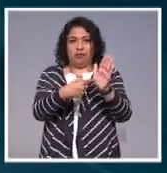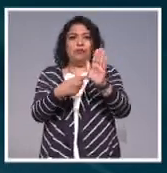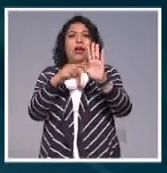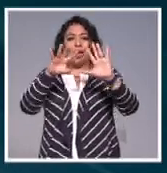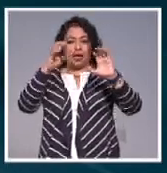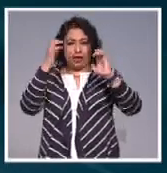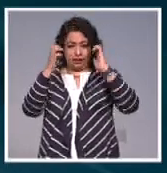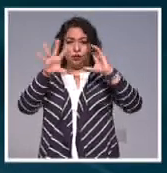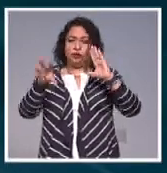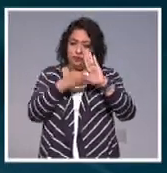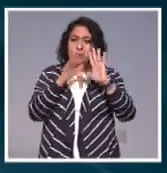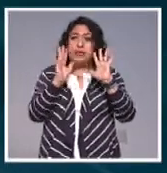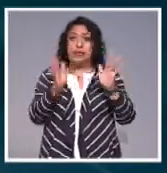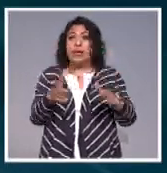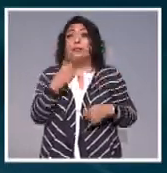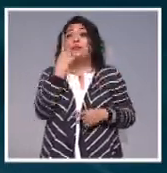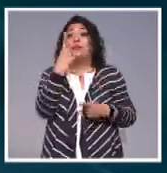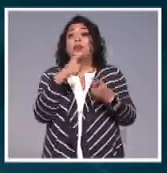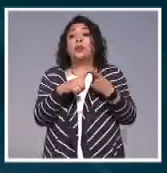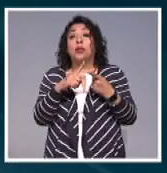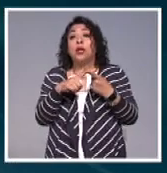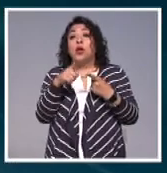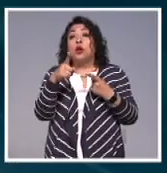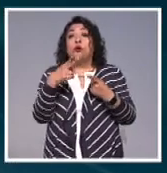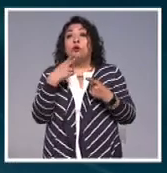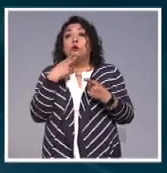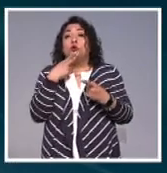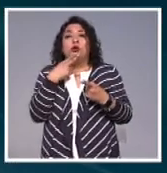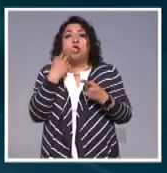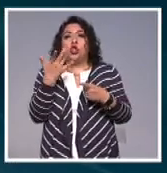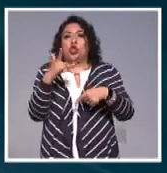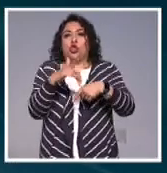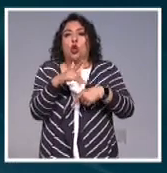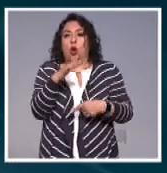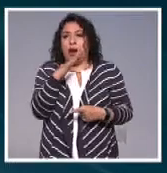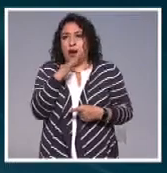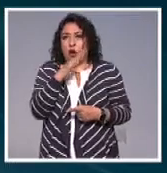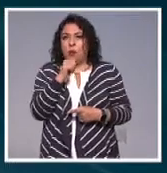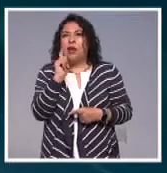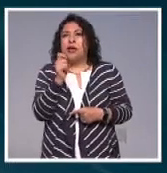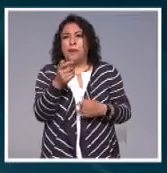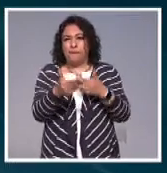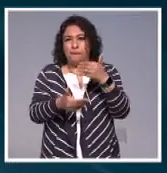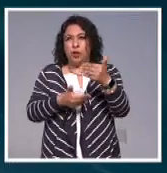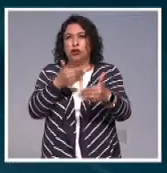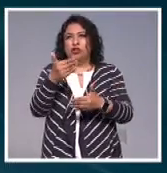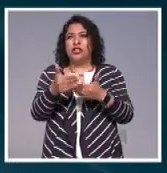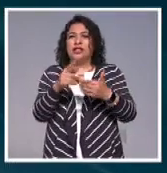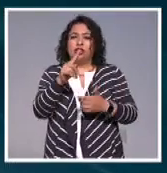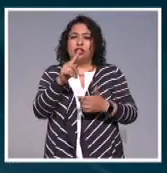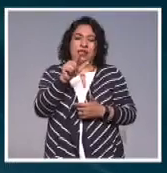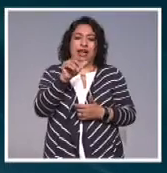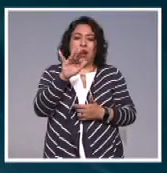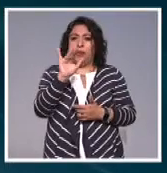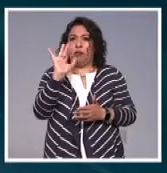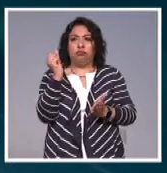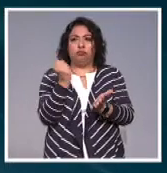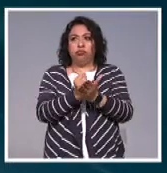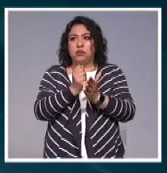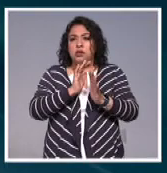muestra. Uno, de patrimonio inmaterial, que es los procesos de la Talavera, es una